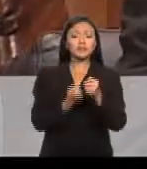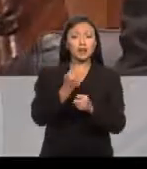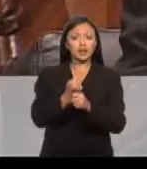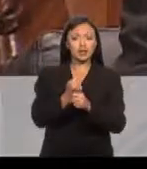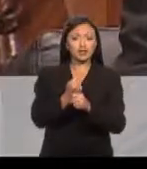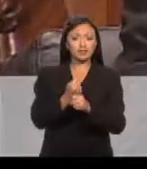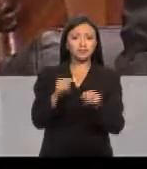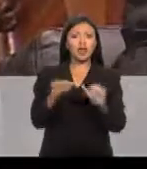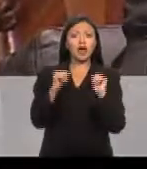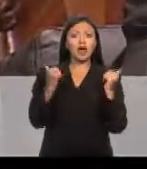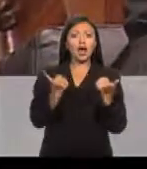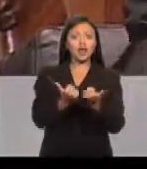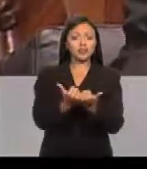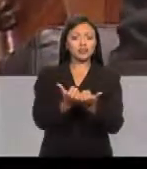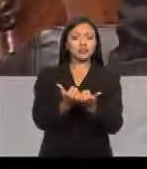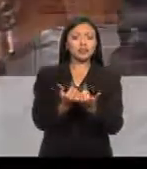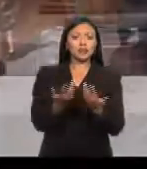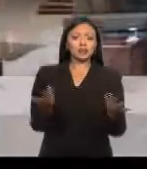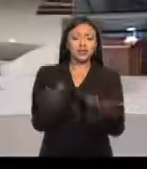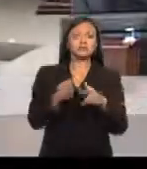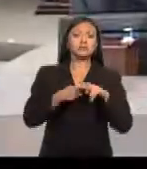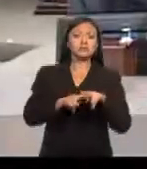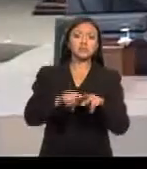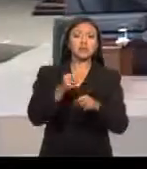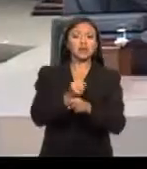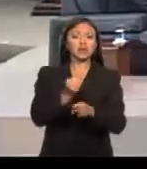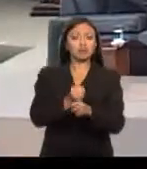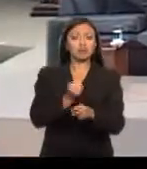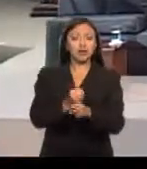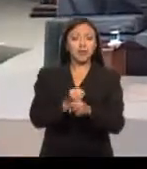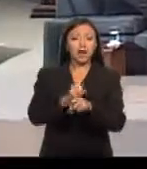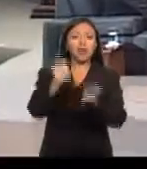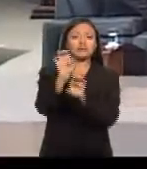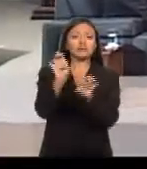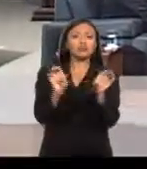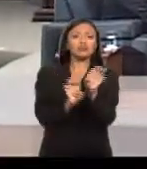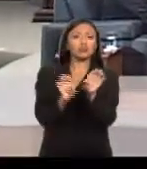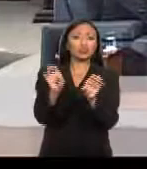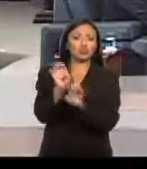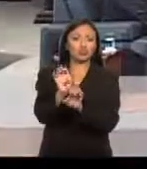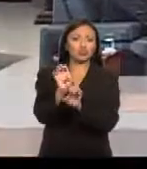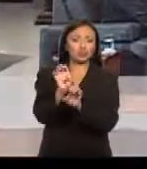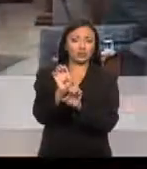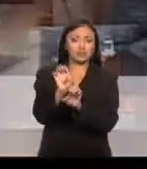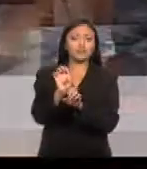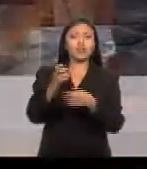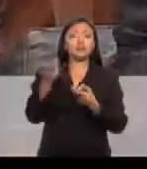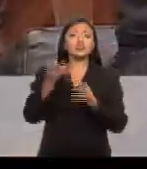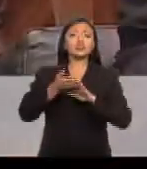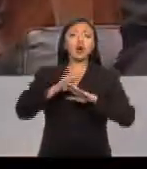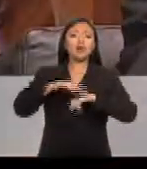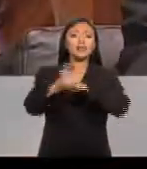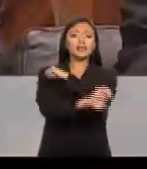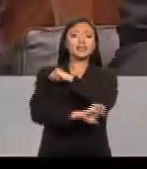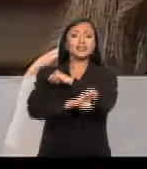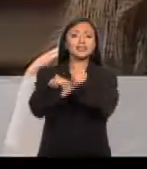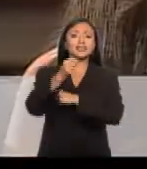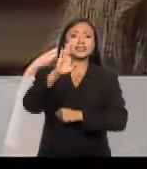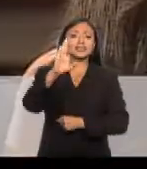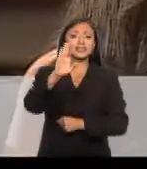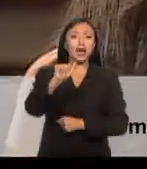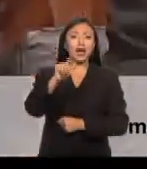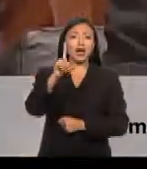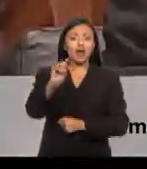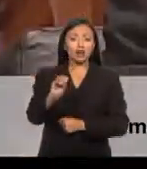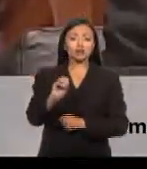Durante el primer año, la Asamblea se dedicó a configurar la nueva estructura del Estado, fortalecer sobre todo la